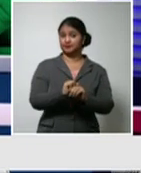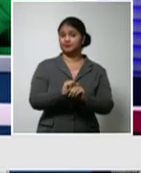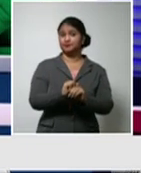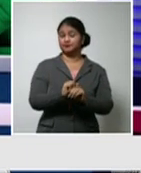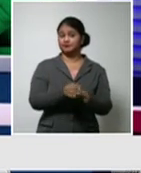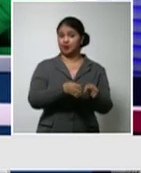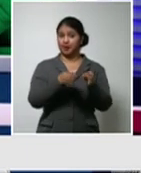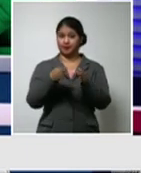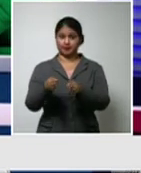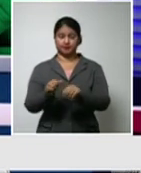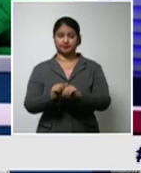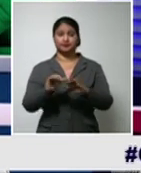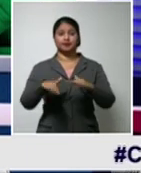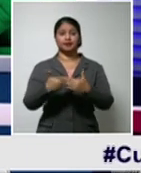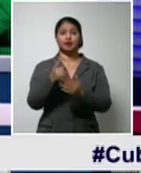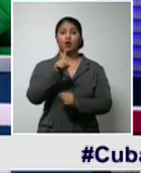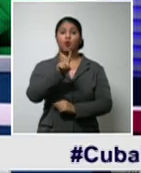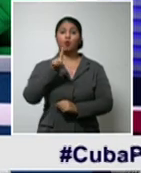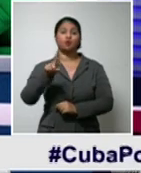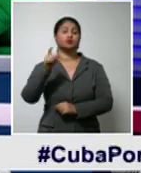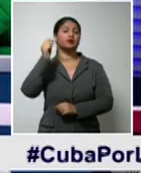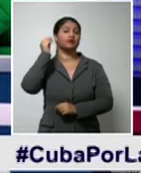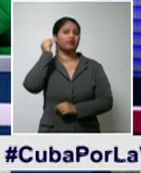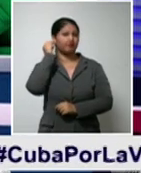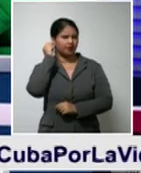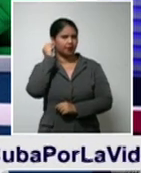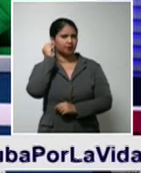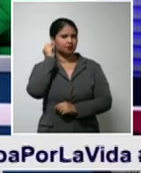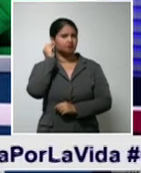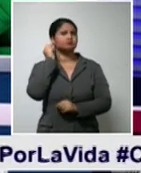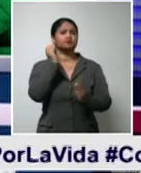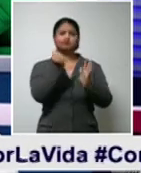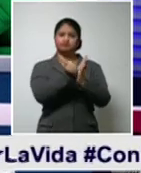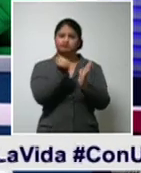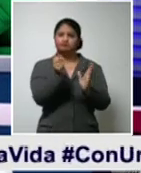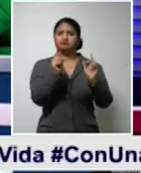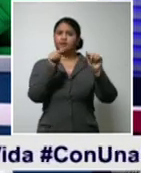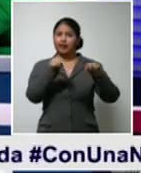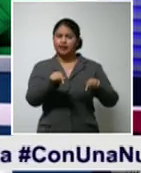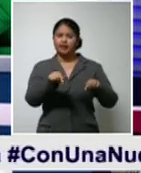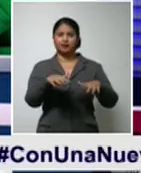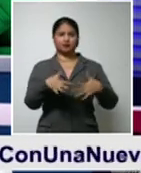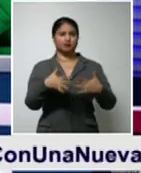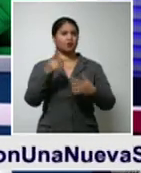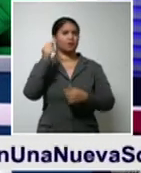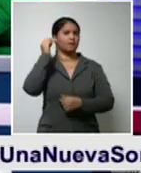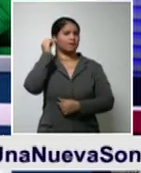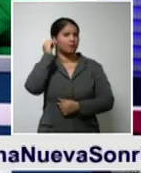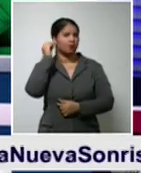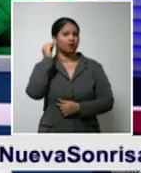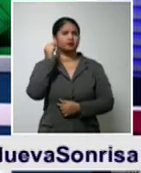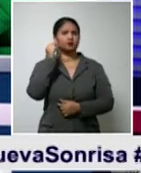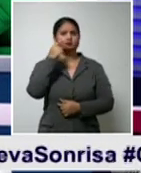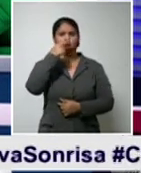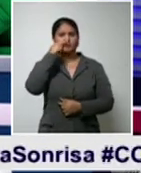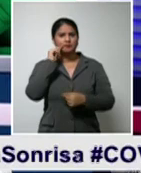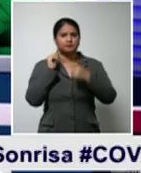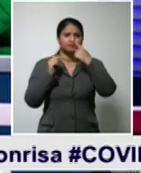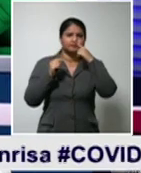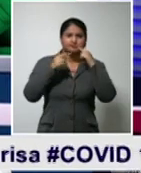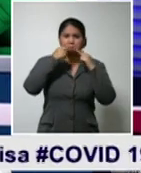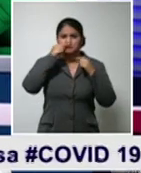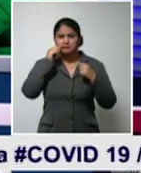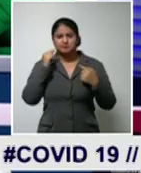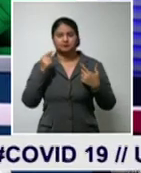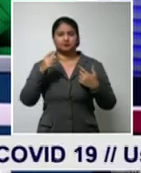en un control de foco que se realizaba, se detectó con manifestaciones de secreción nasal, tos seca.